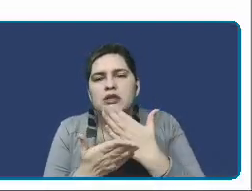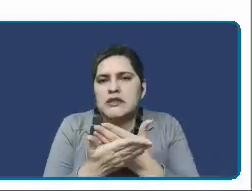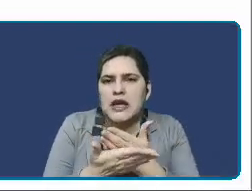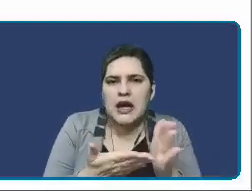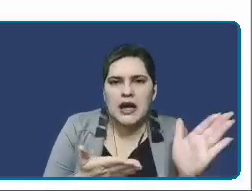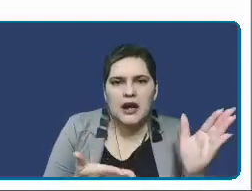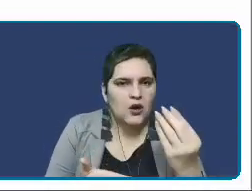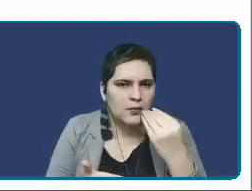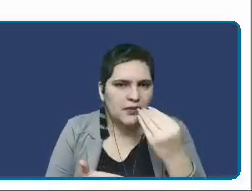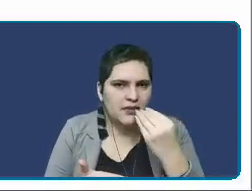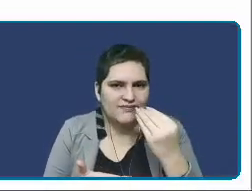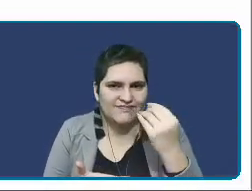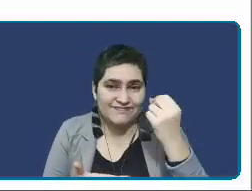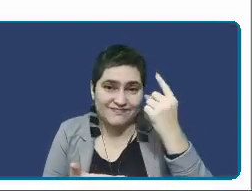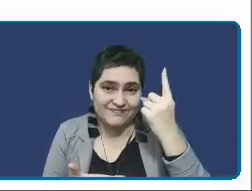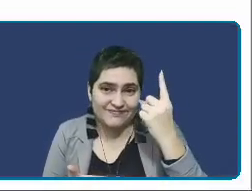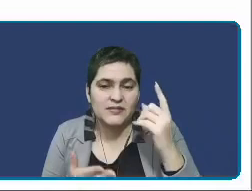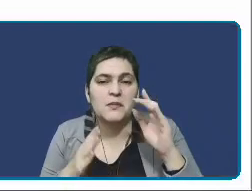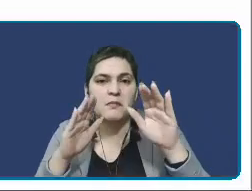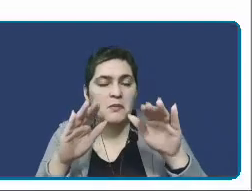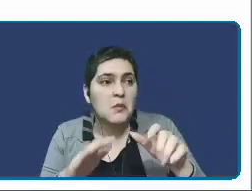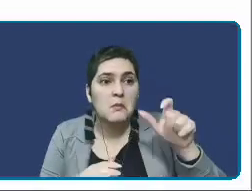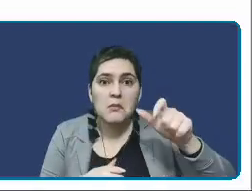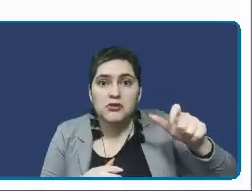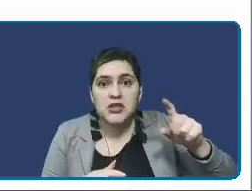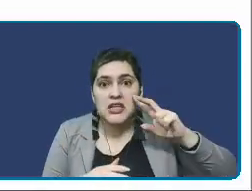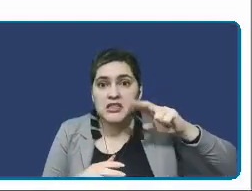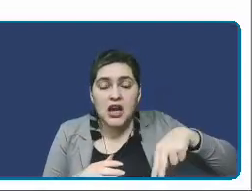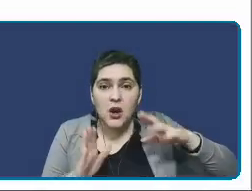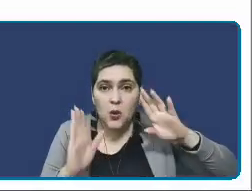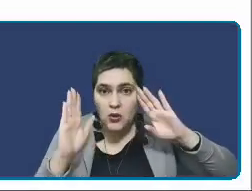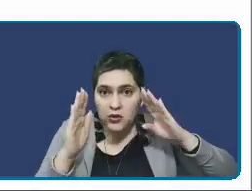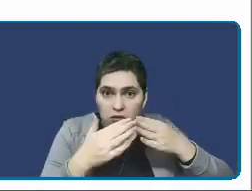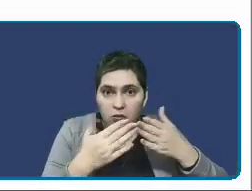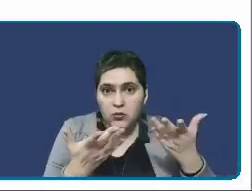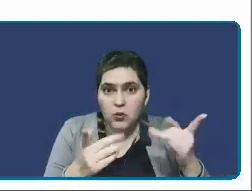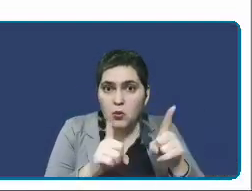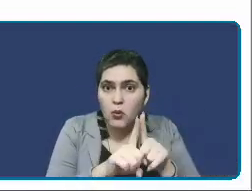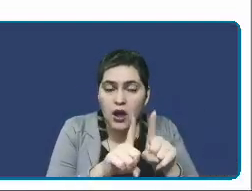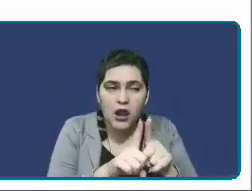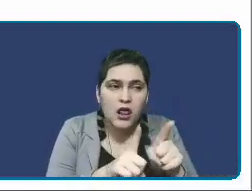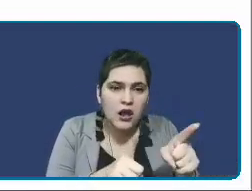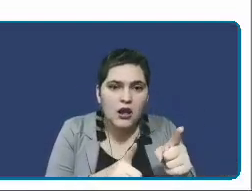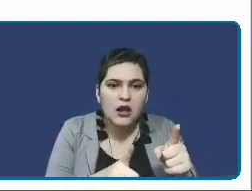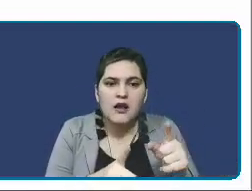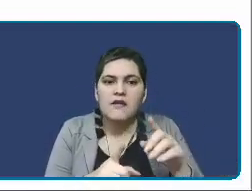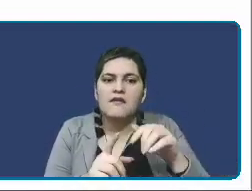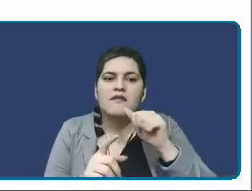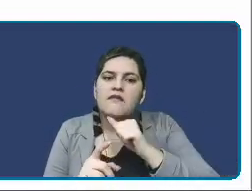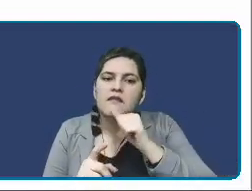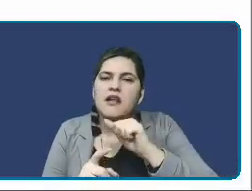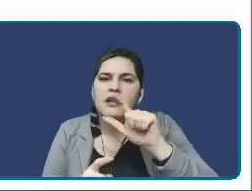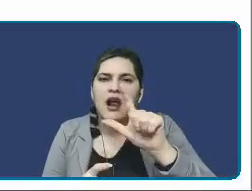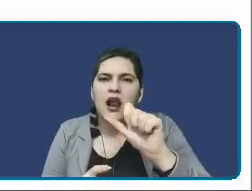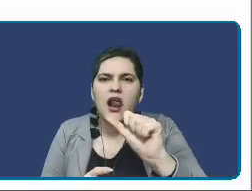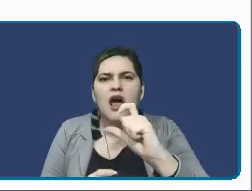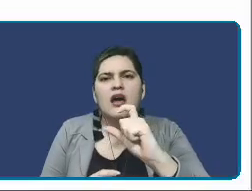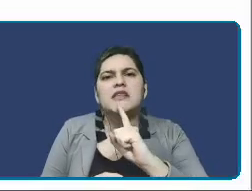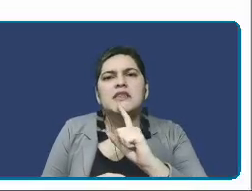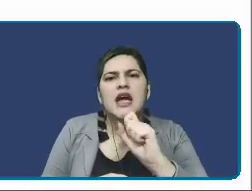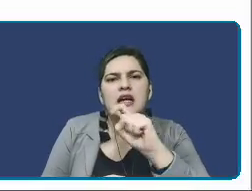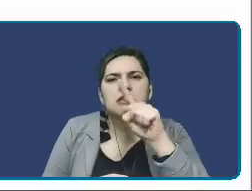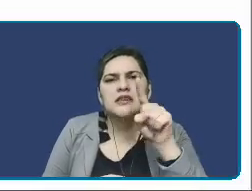igual que toda la población sin autismo, podemos tener entonces deficiencia de lactasa. Cada uno va perdiendo la enzima a lo largo de la